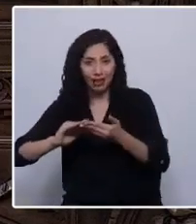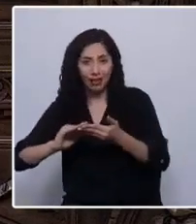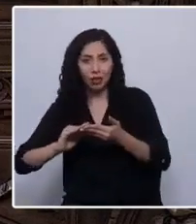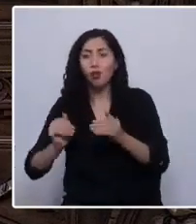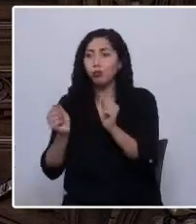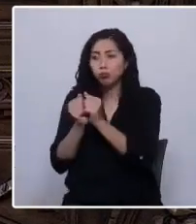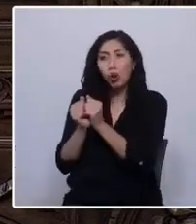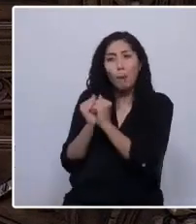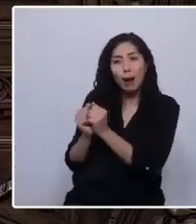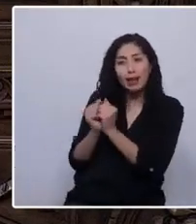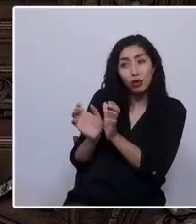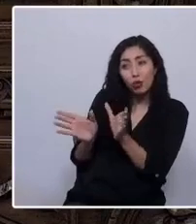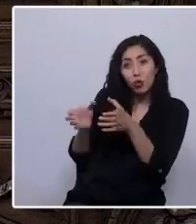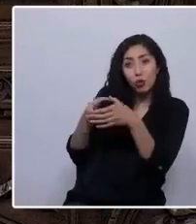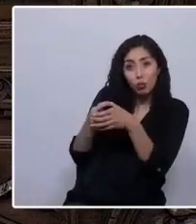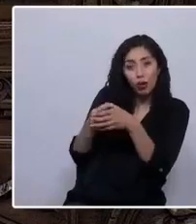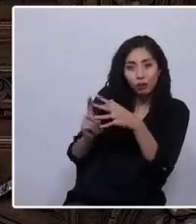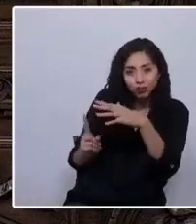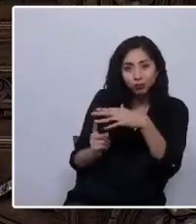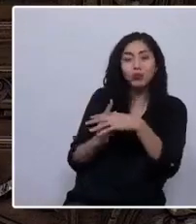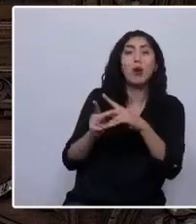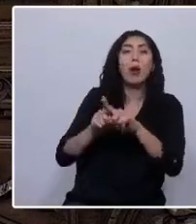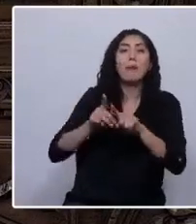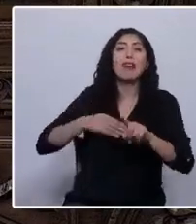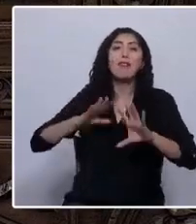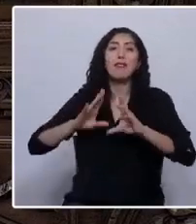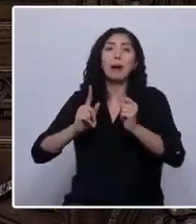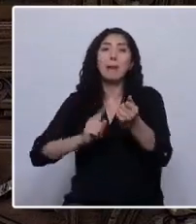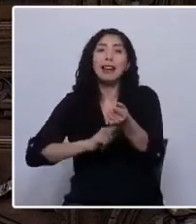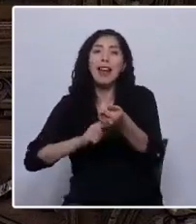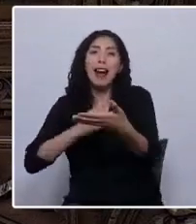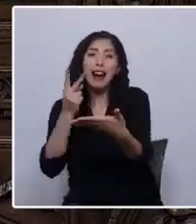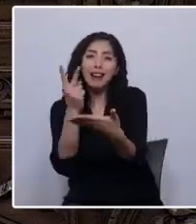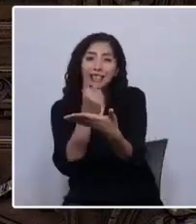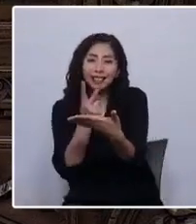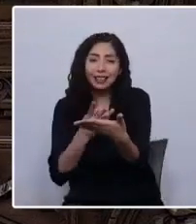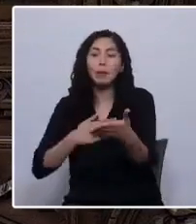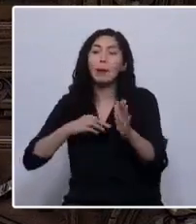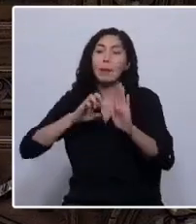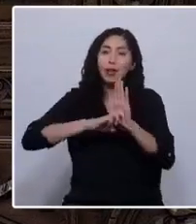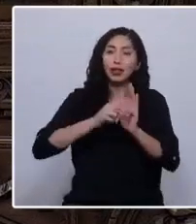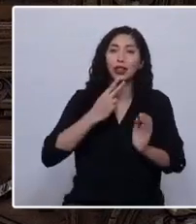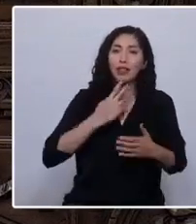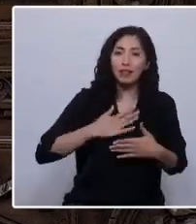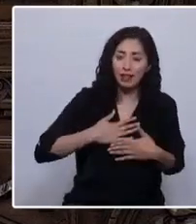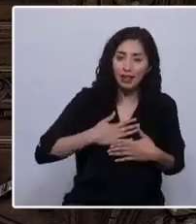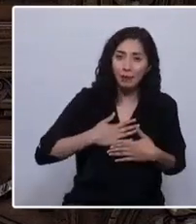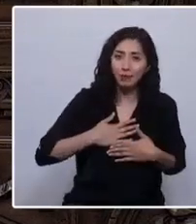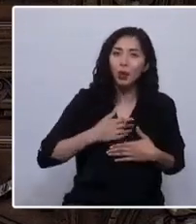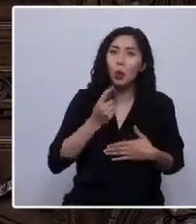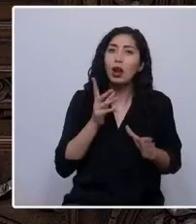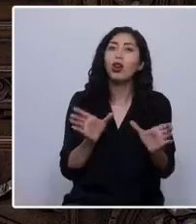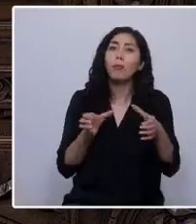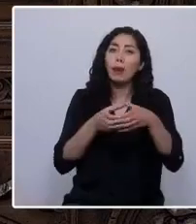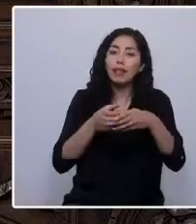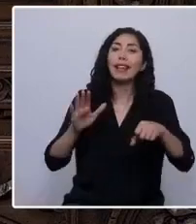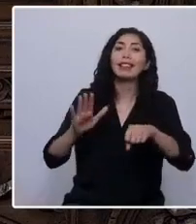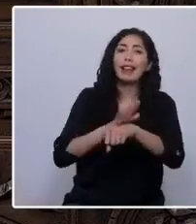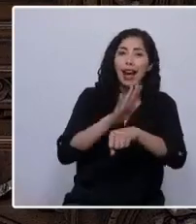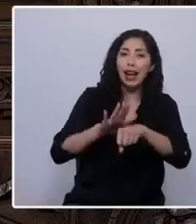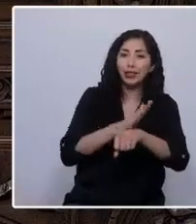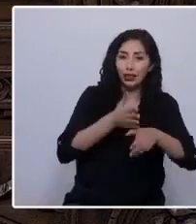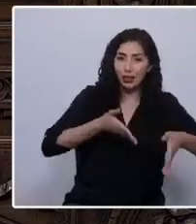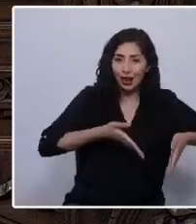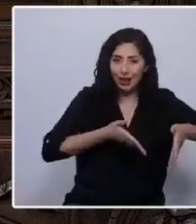compañeros, fundamos la que ha sido mi familia artística, mi escuela y mi proyecto de vida, la compañía de teatro callejero La